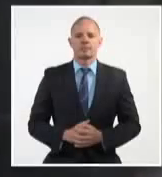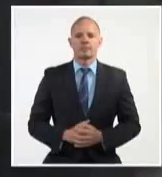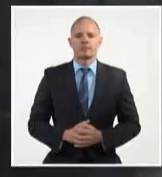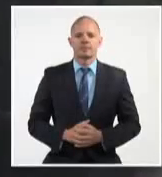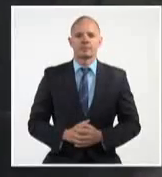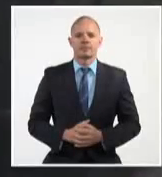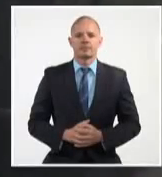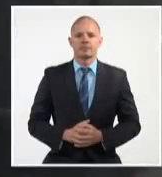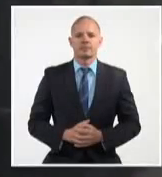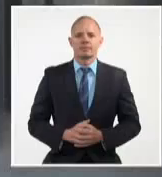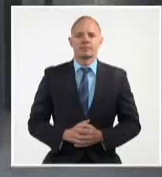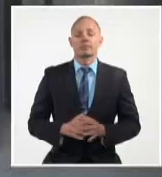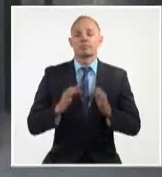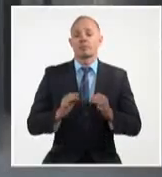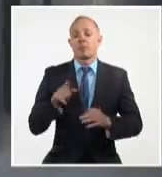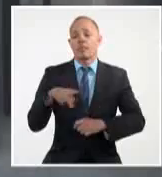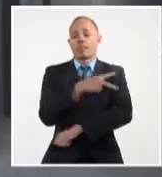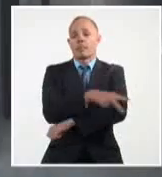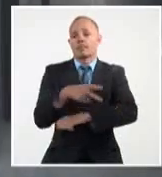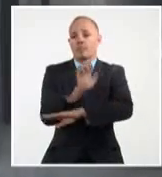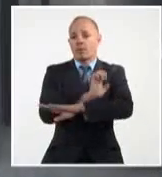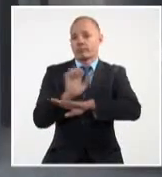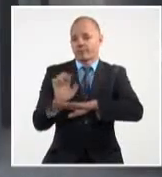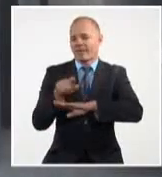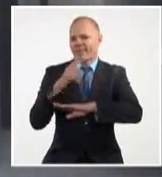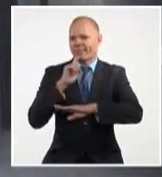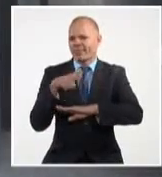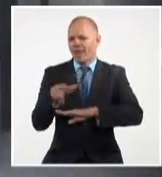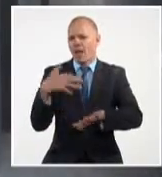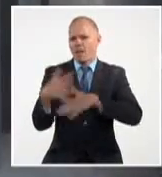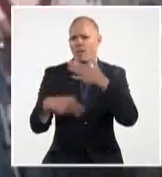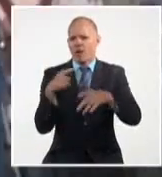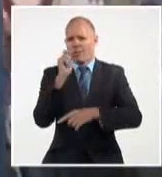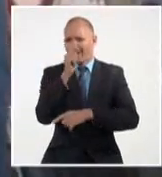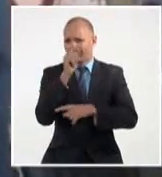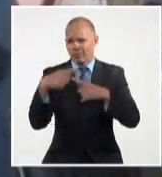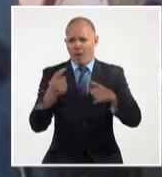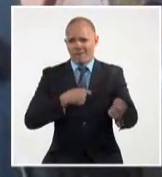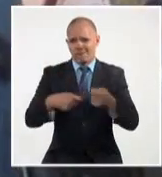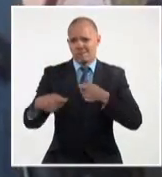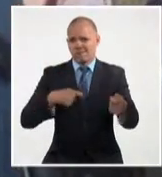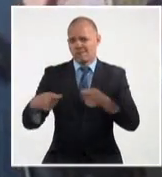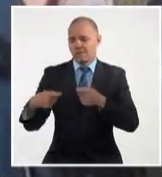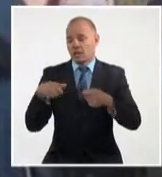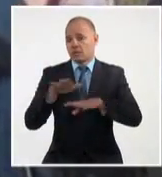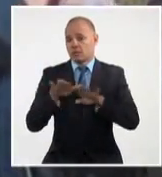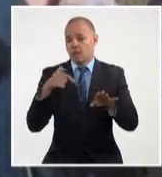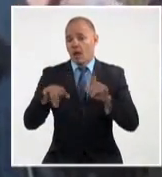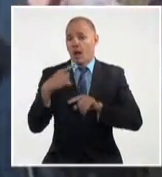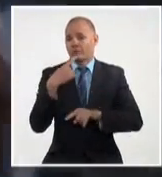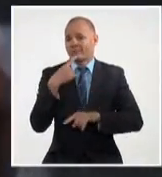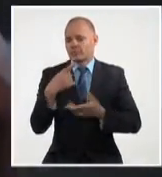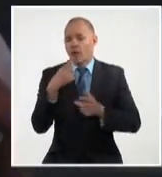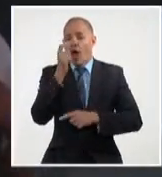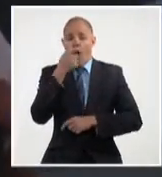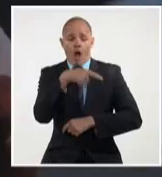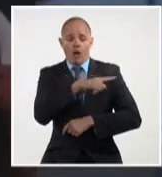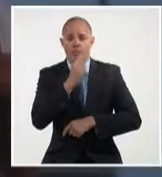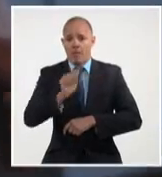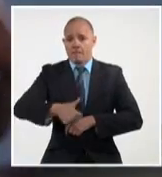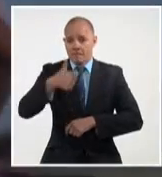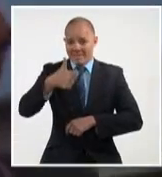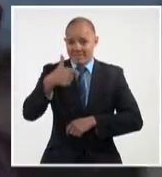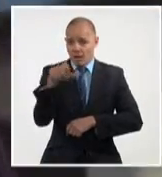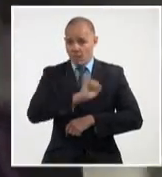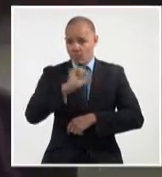narcotráfico, decidió apostar por las fórmulas económicas y la militarización propuestas por Daniel Noboa, quien ganó las elecciones tras la